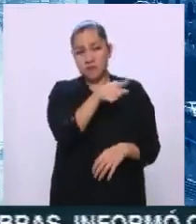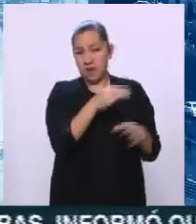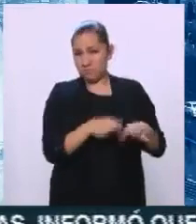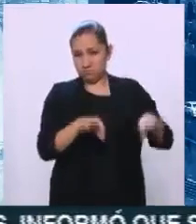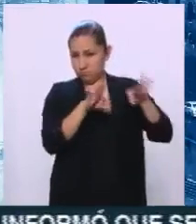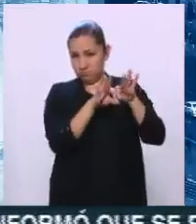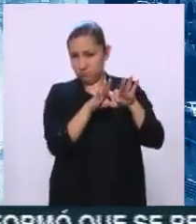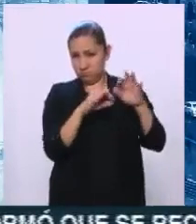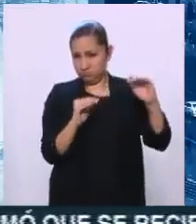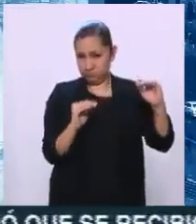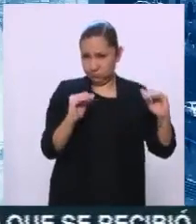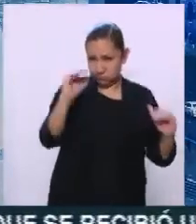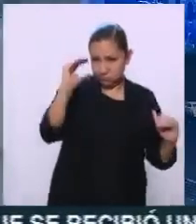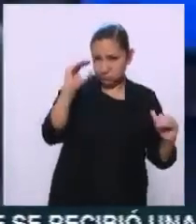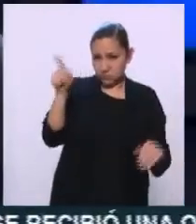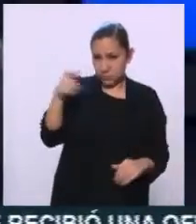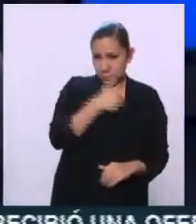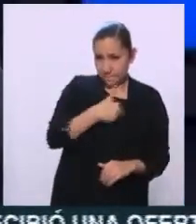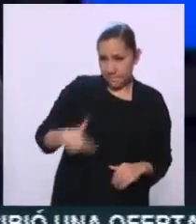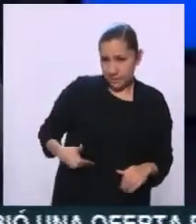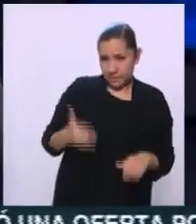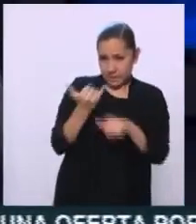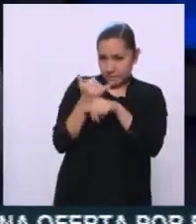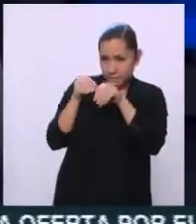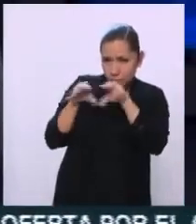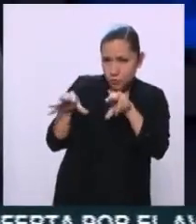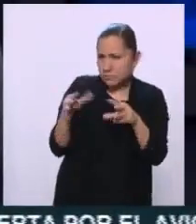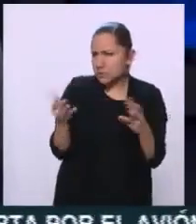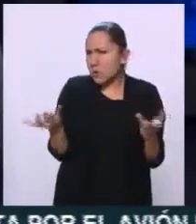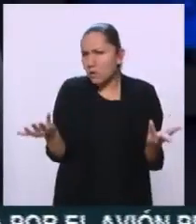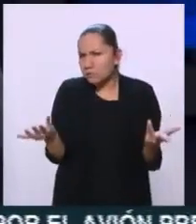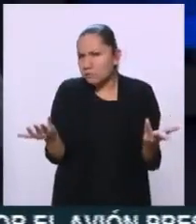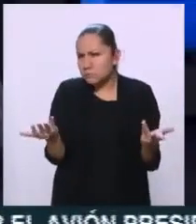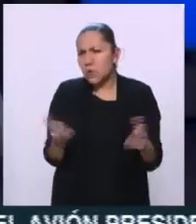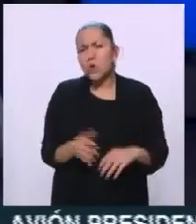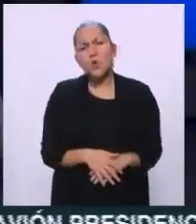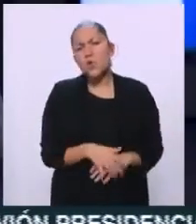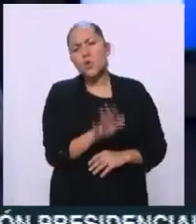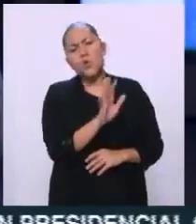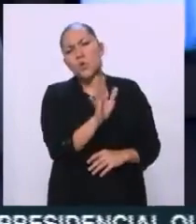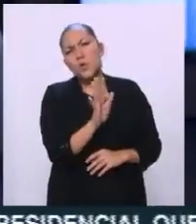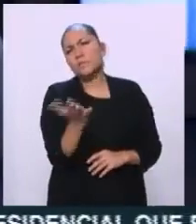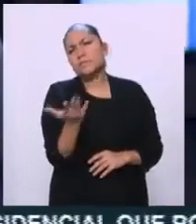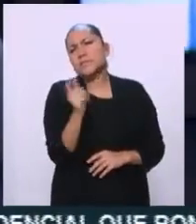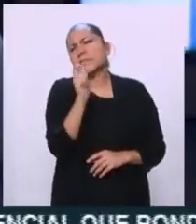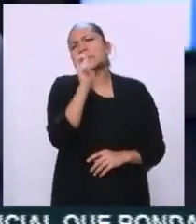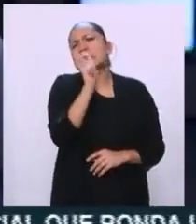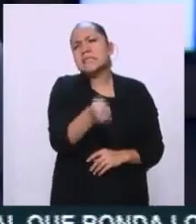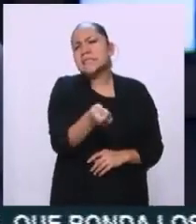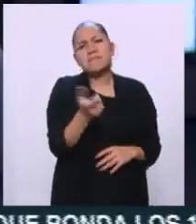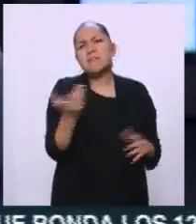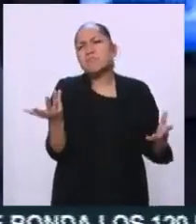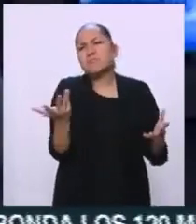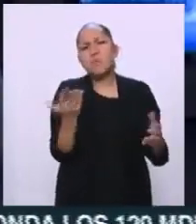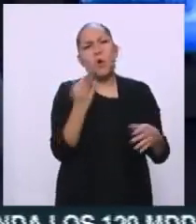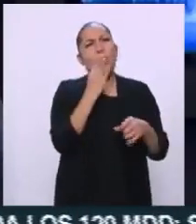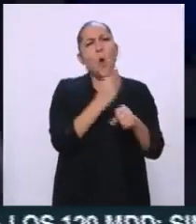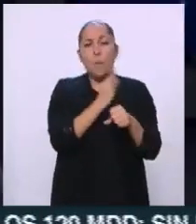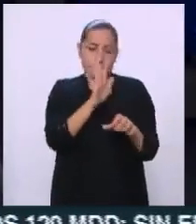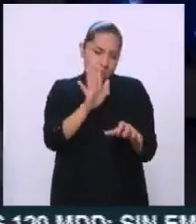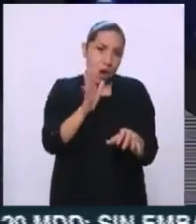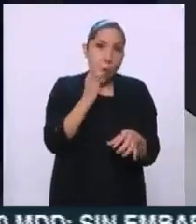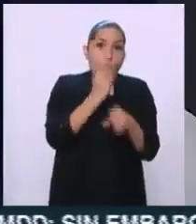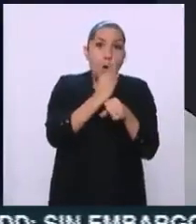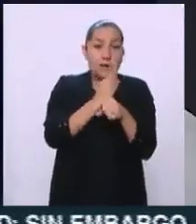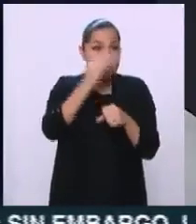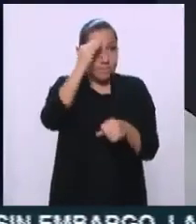hay que tener, que hay que ser un poco más, su influencia política, más justos. Okay. Este es un cambio mundial, es un cambio global.